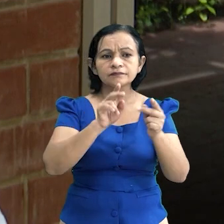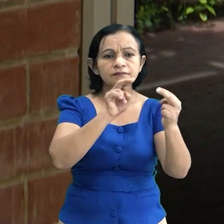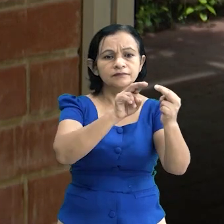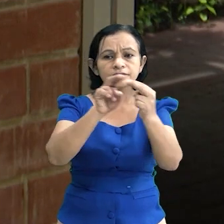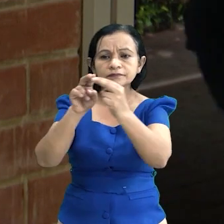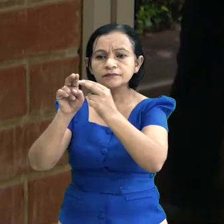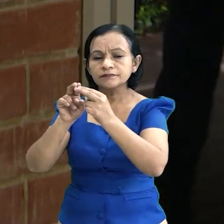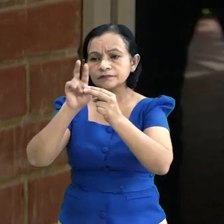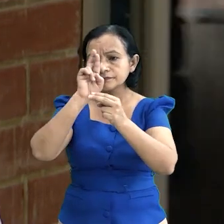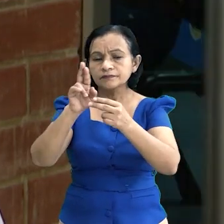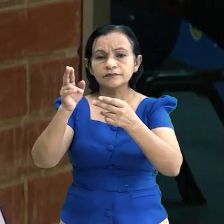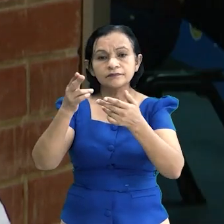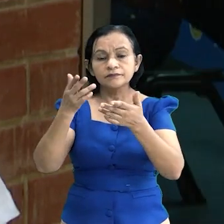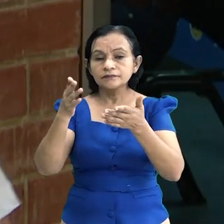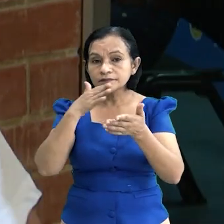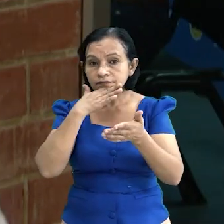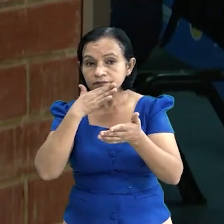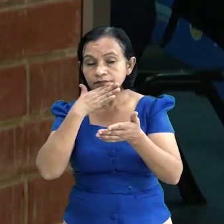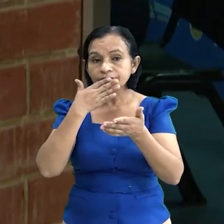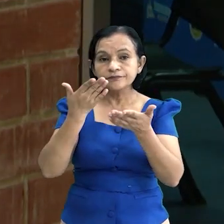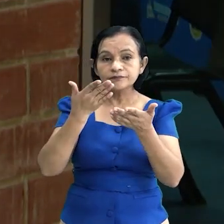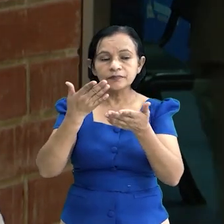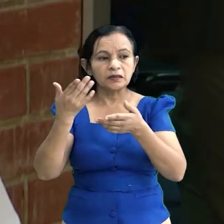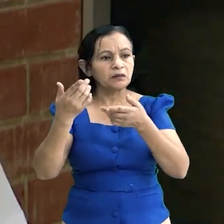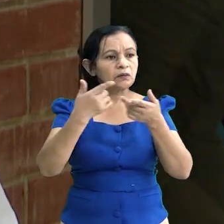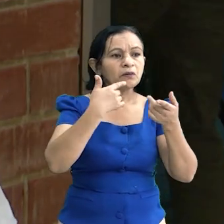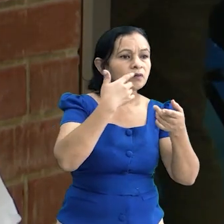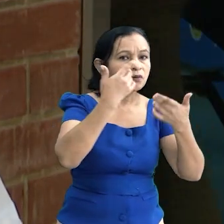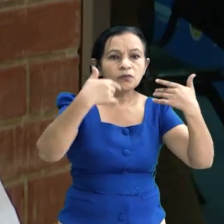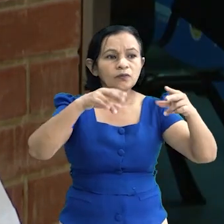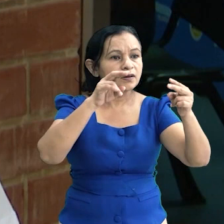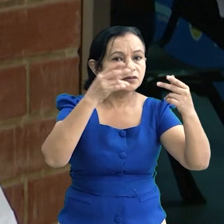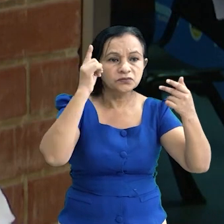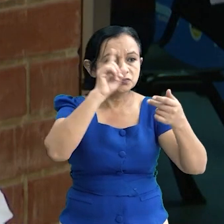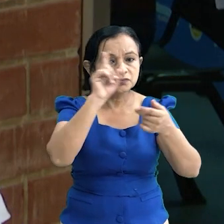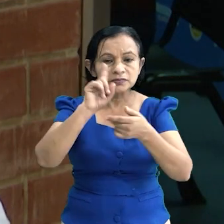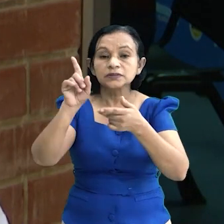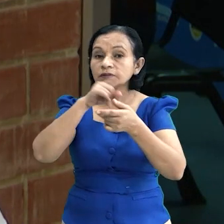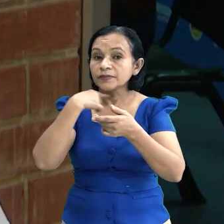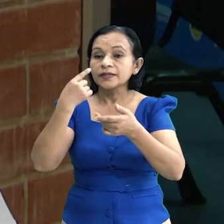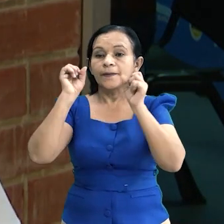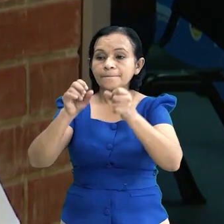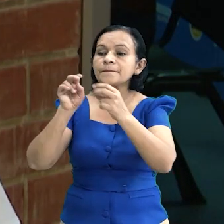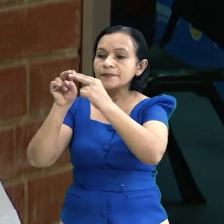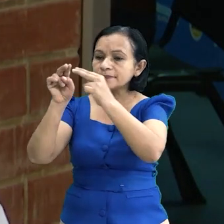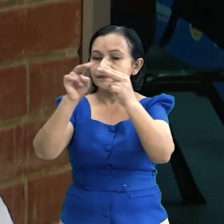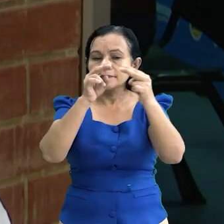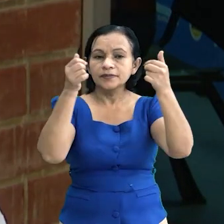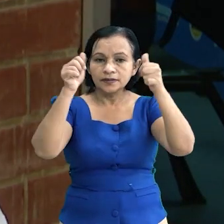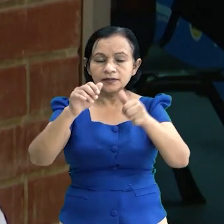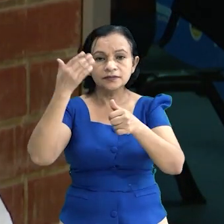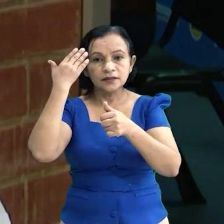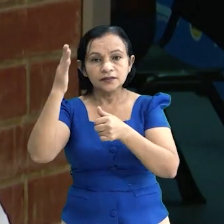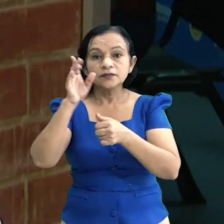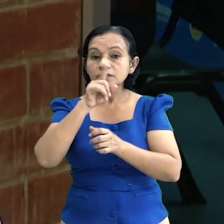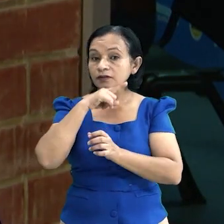que están a cargo en una situación de riesgo para que no andemos a la deriva en un momento pues, de una realidad que se nos pueda presentar en un escenario